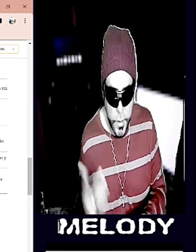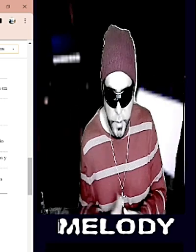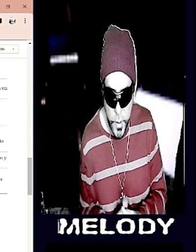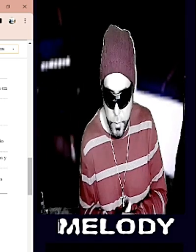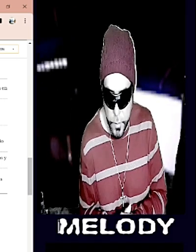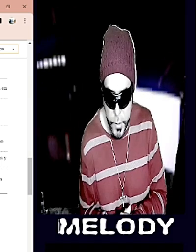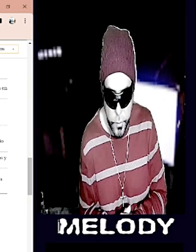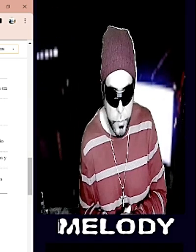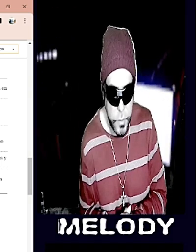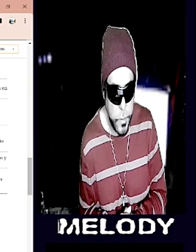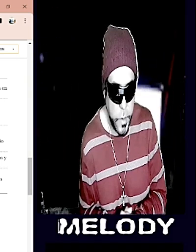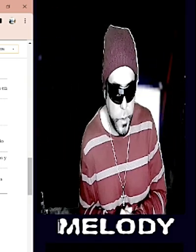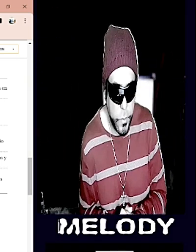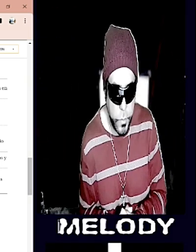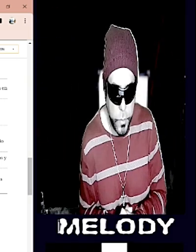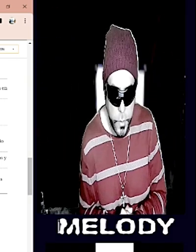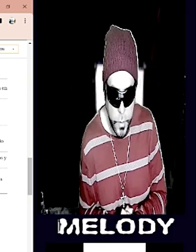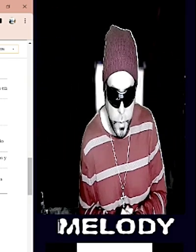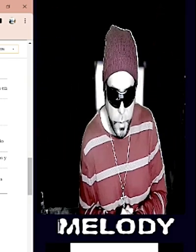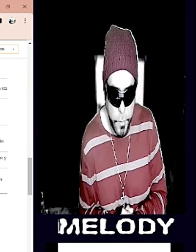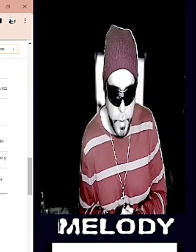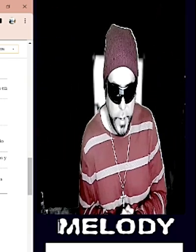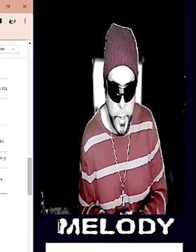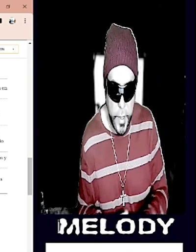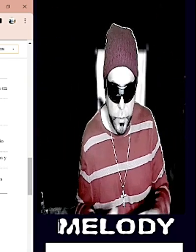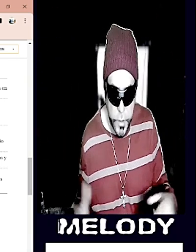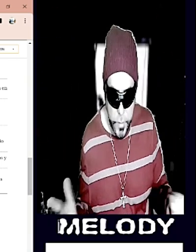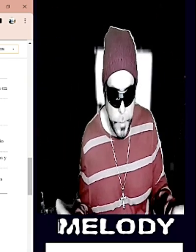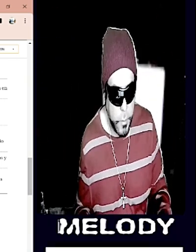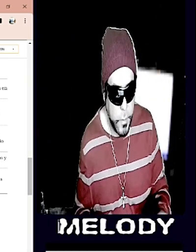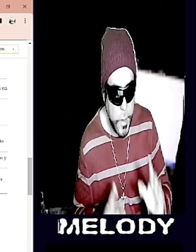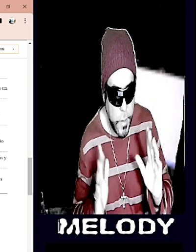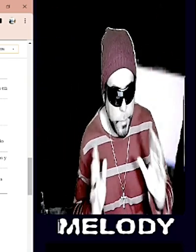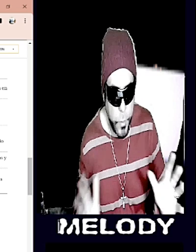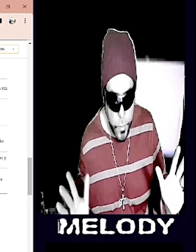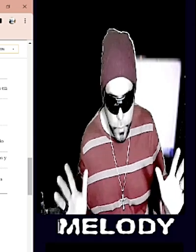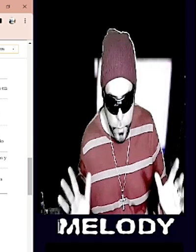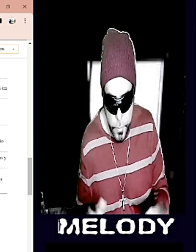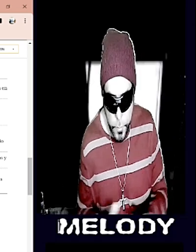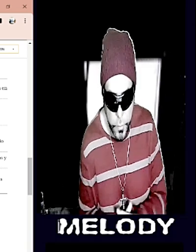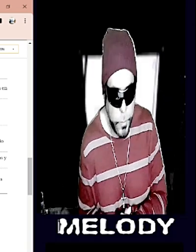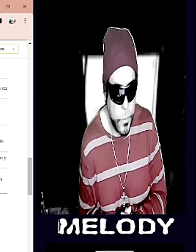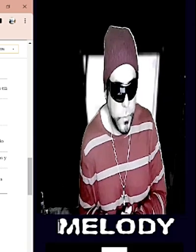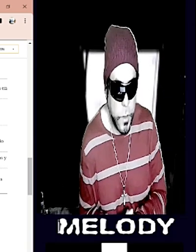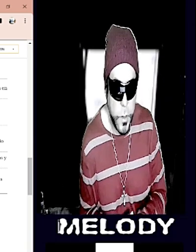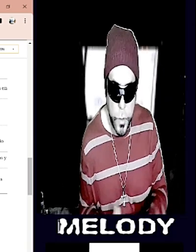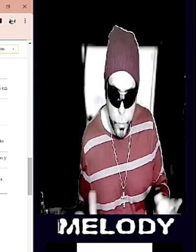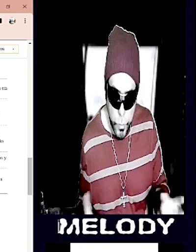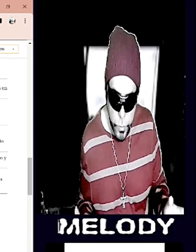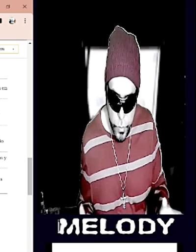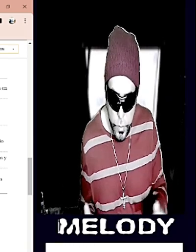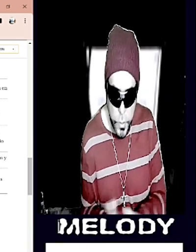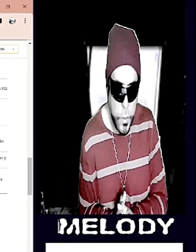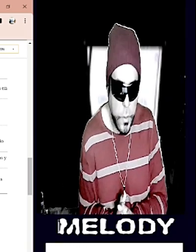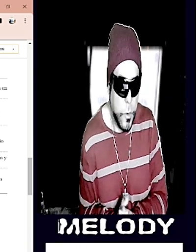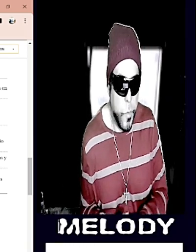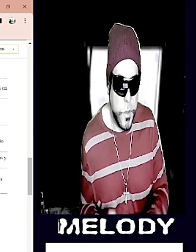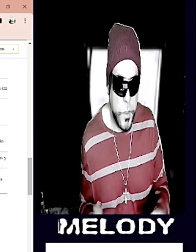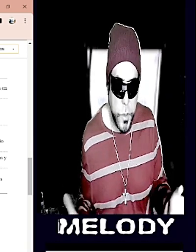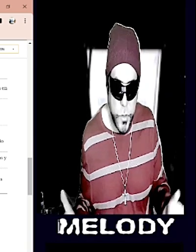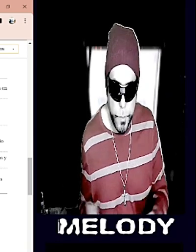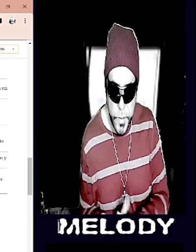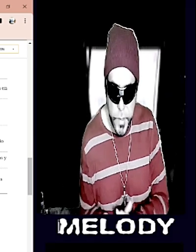montón de horas en hacerlo porque se veía que no per la cantada no sirve para gobernar tampoco por eso yo le digo al Junior